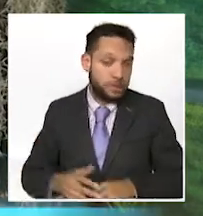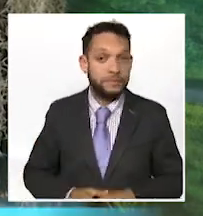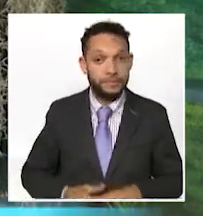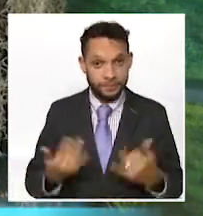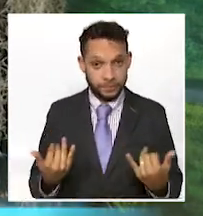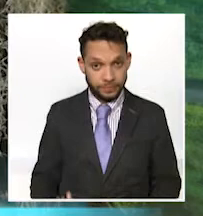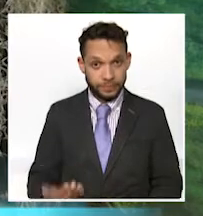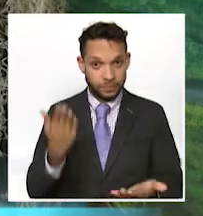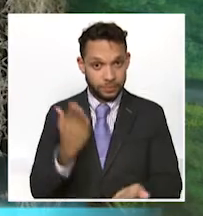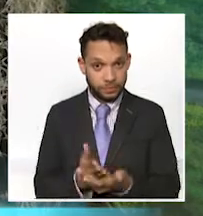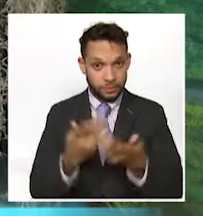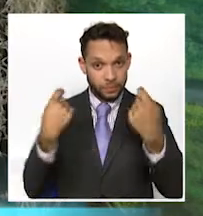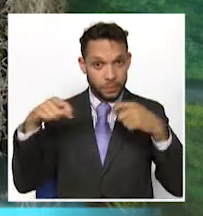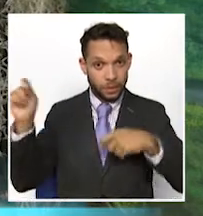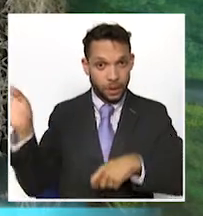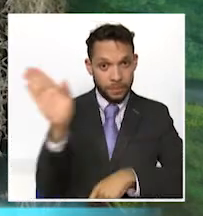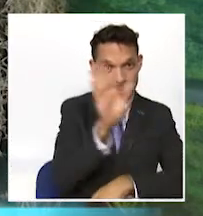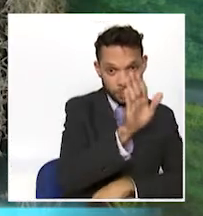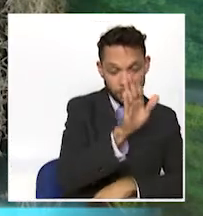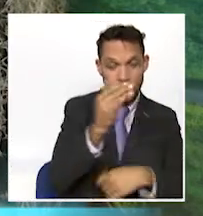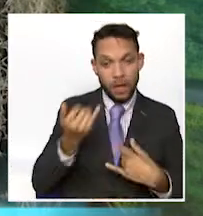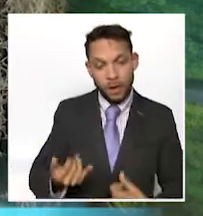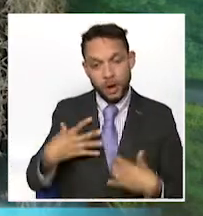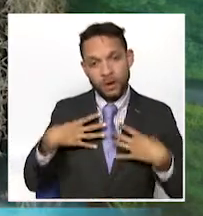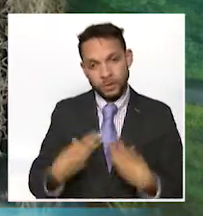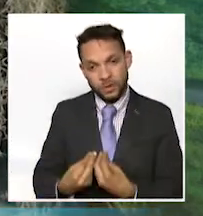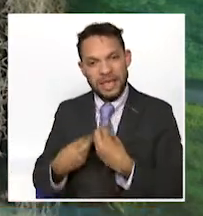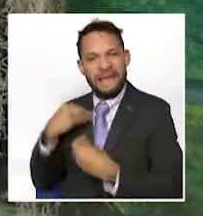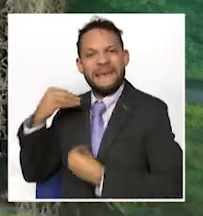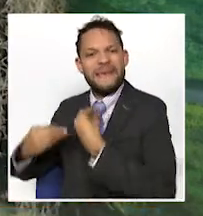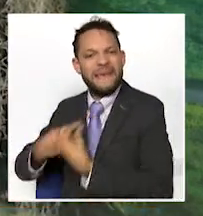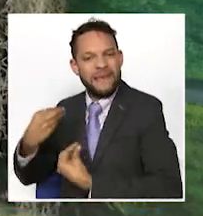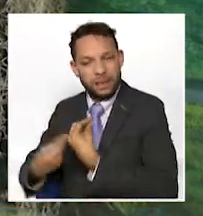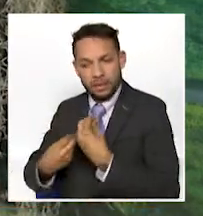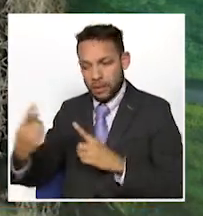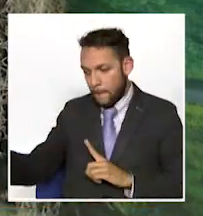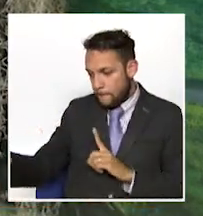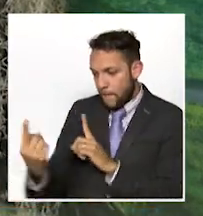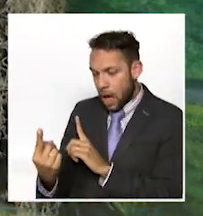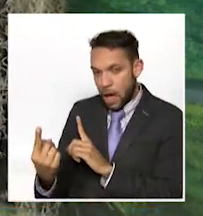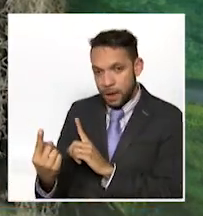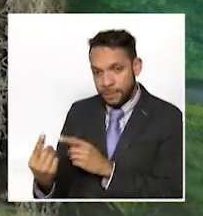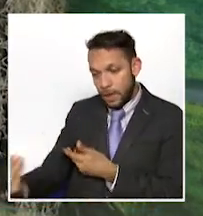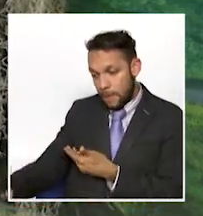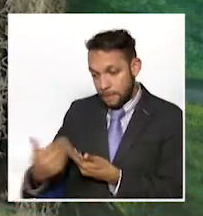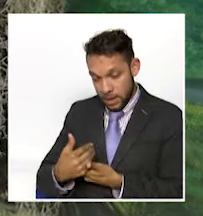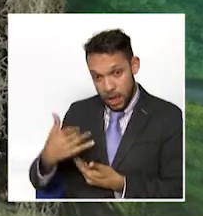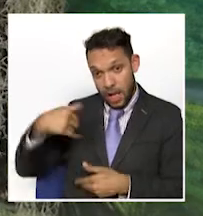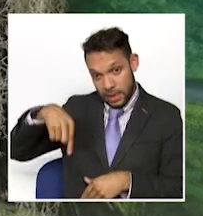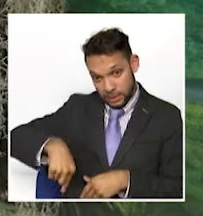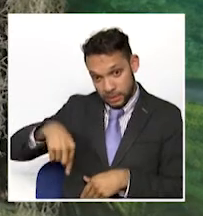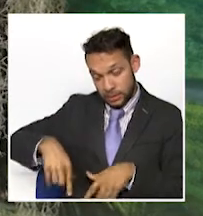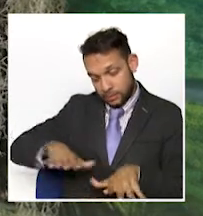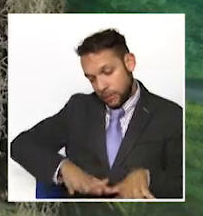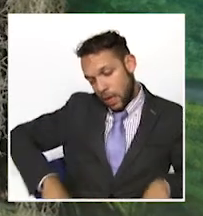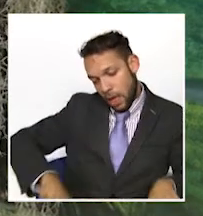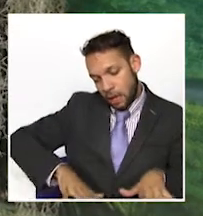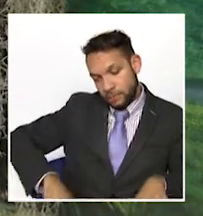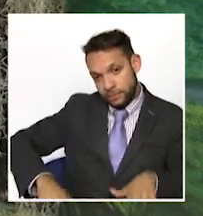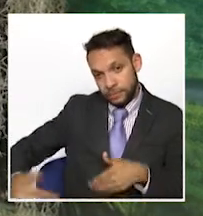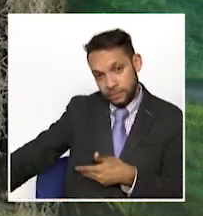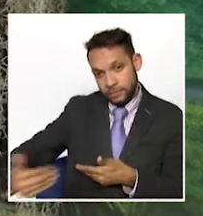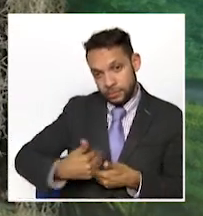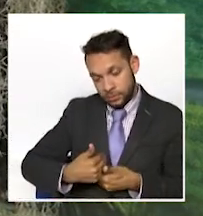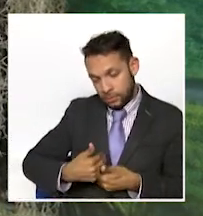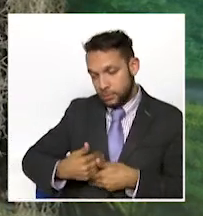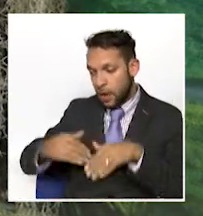a ir a un corte de comerciales y les voy a contar qué hacemos nosotros en nuestra consulta médica, porque muchos llegan a buscar la consulta, digamos, en